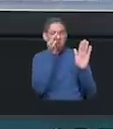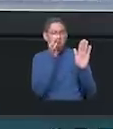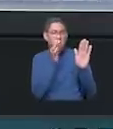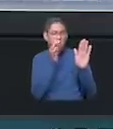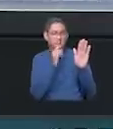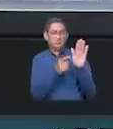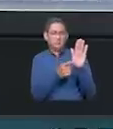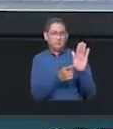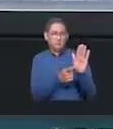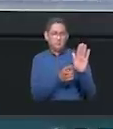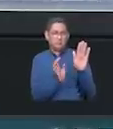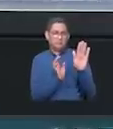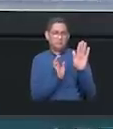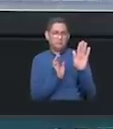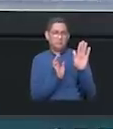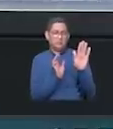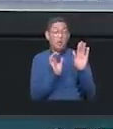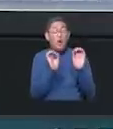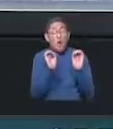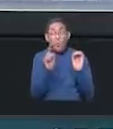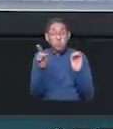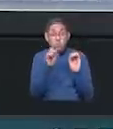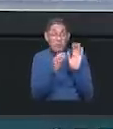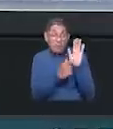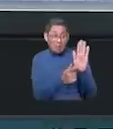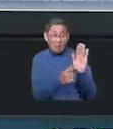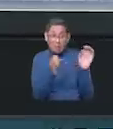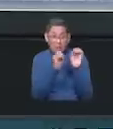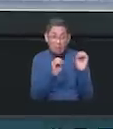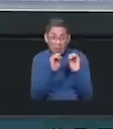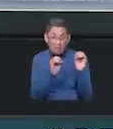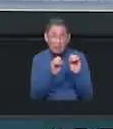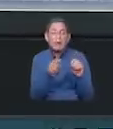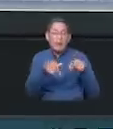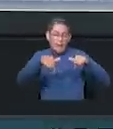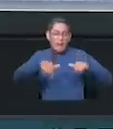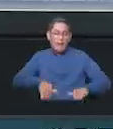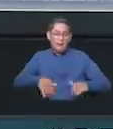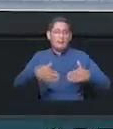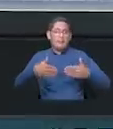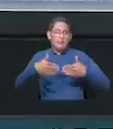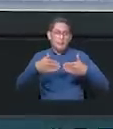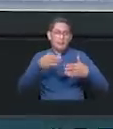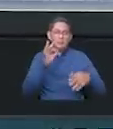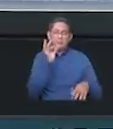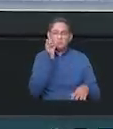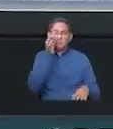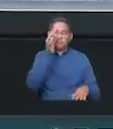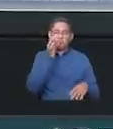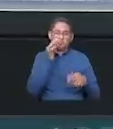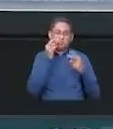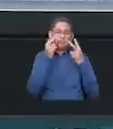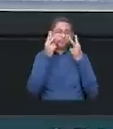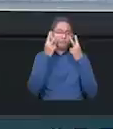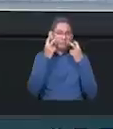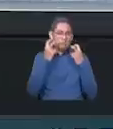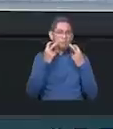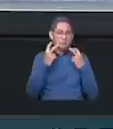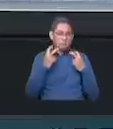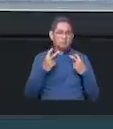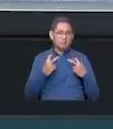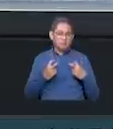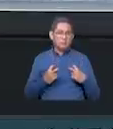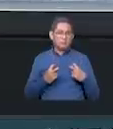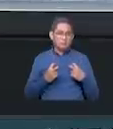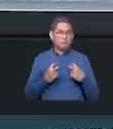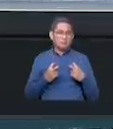pero de no presentar la tendrán que realizarse una prueba de kobe 19